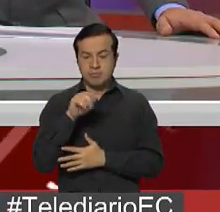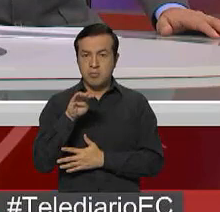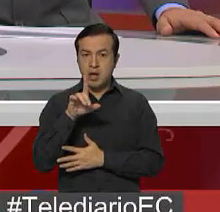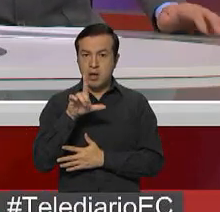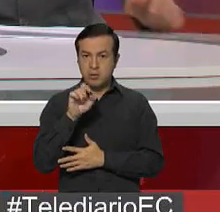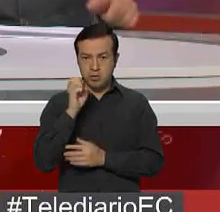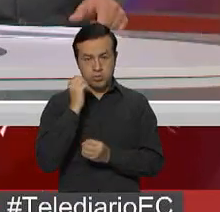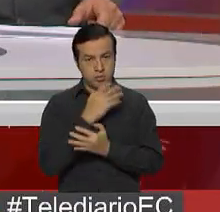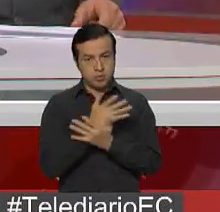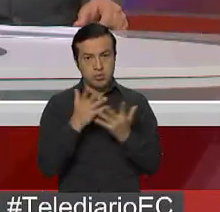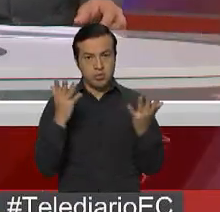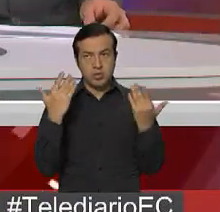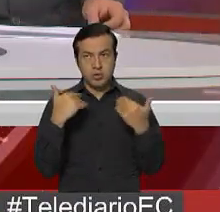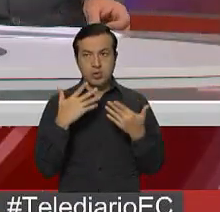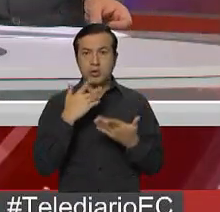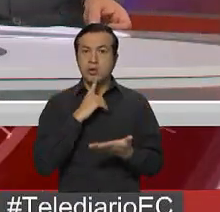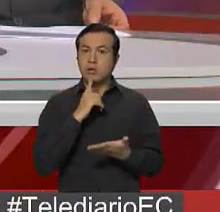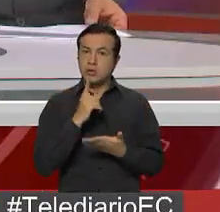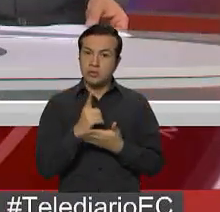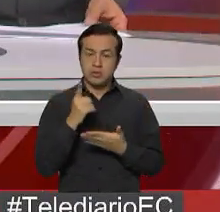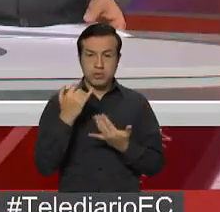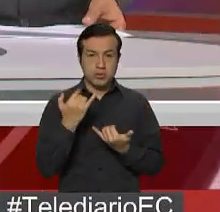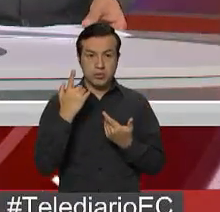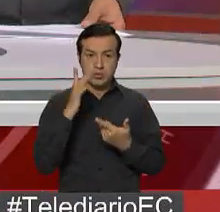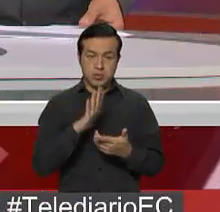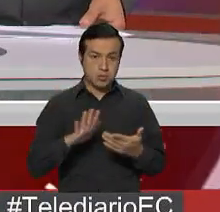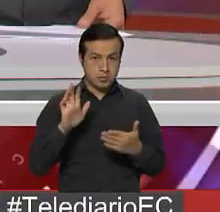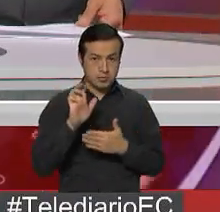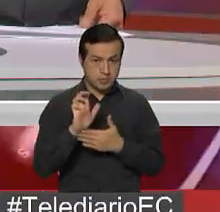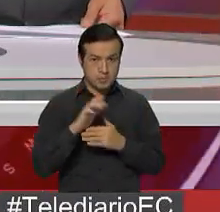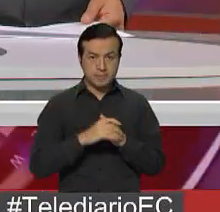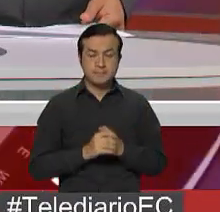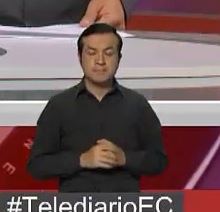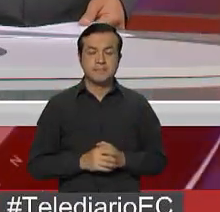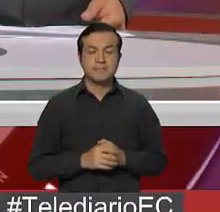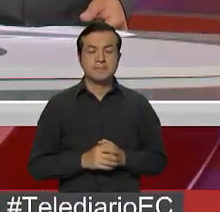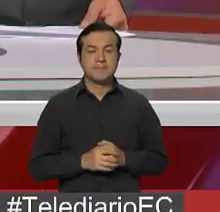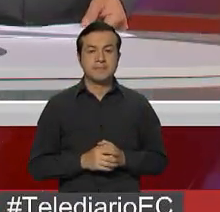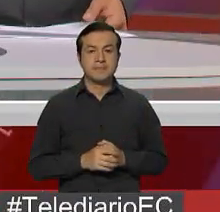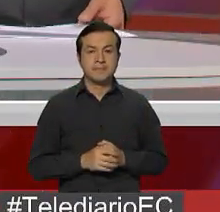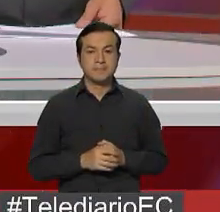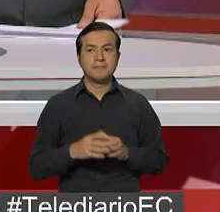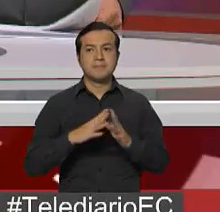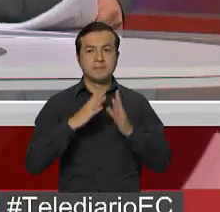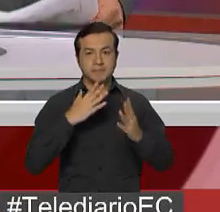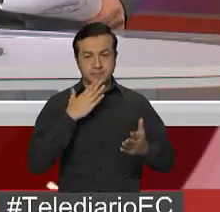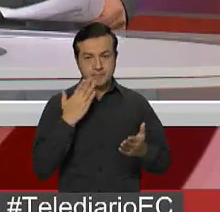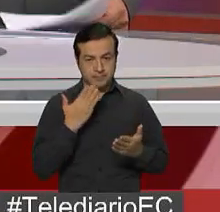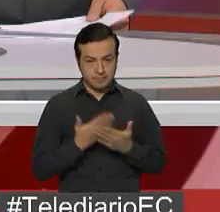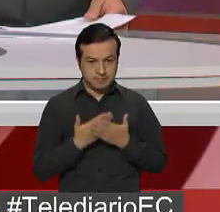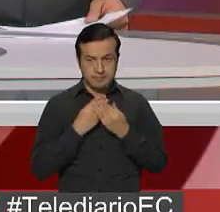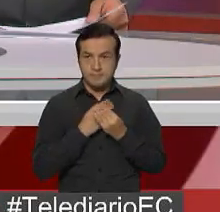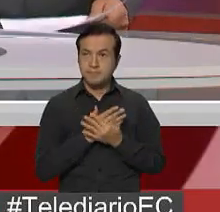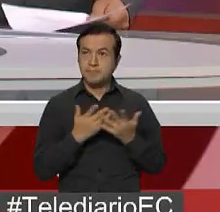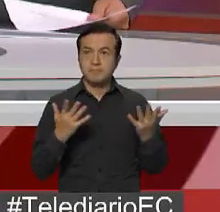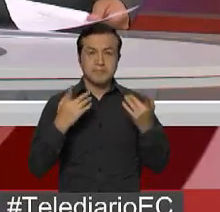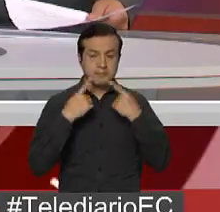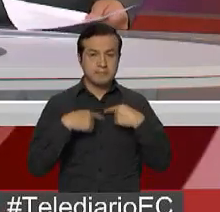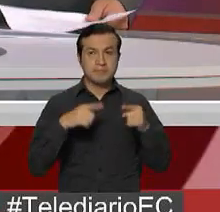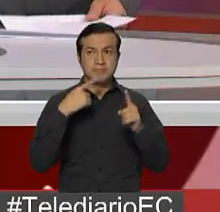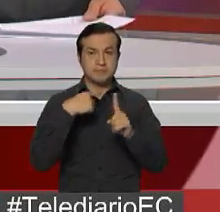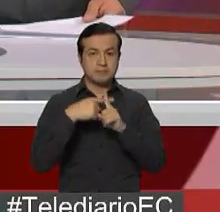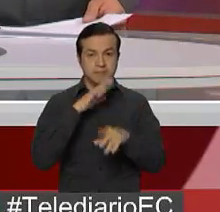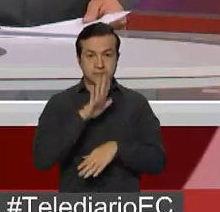comentarios frente a la realidad que está viviendo este momento el país muchísimas gracias un mensaje de esperanza